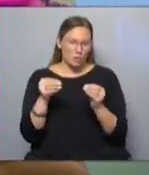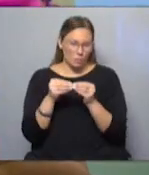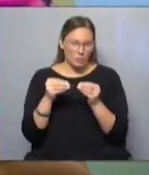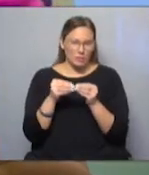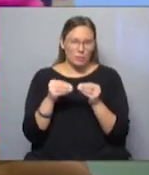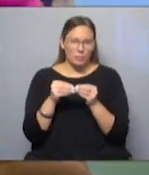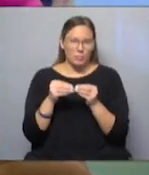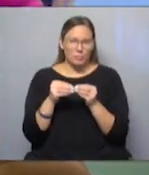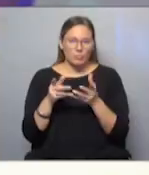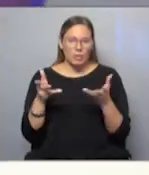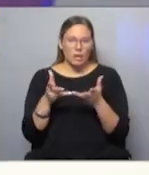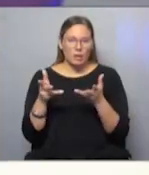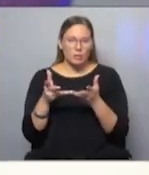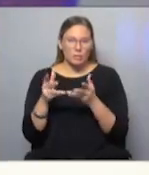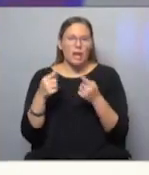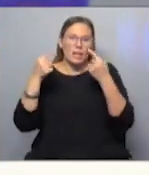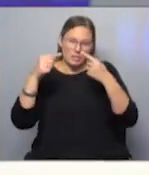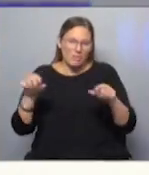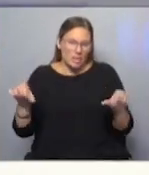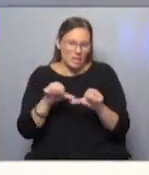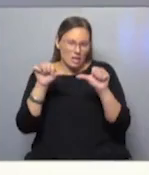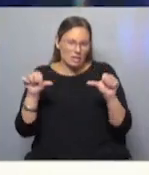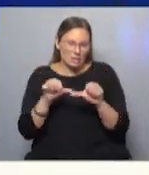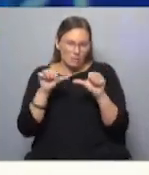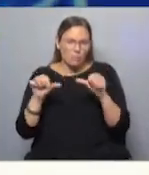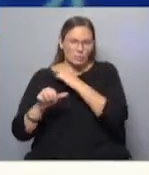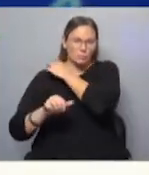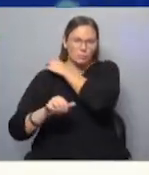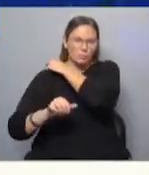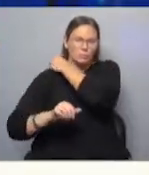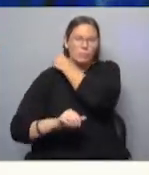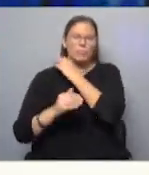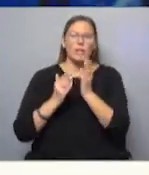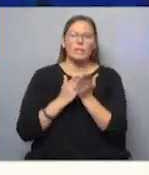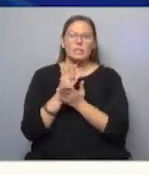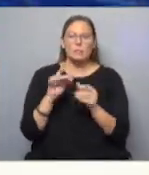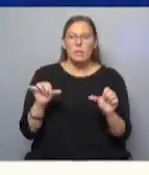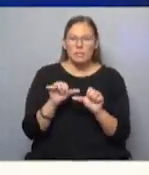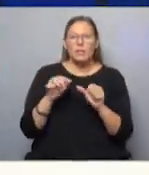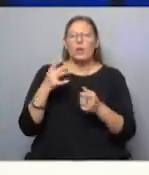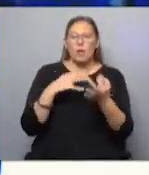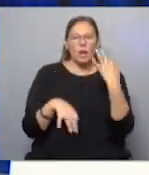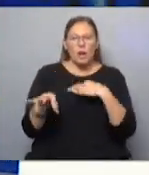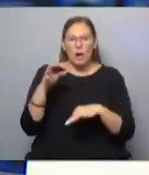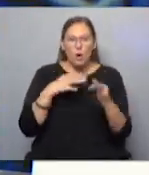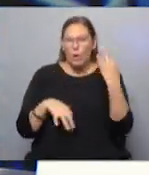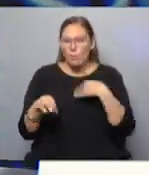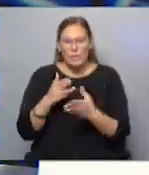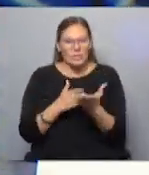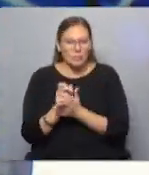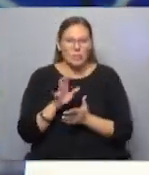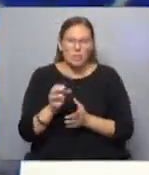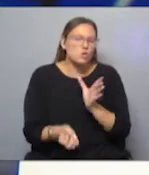y que ahora bueno hacemos cosas diferentes si es que hemos sido siempre vamos a eso con las obras diciendo cosas